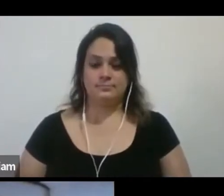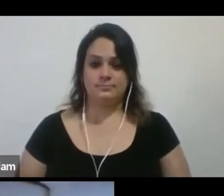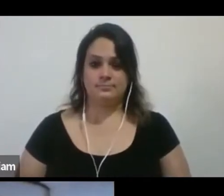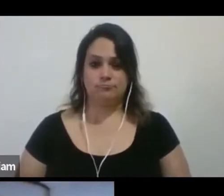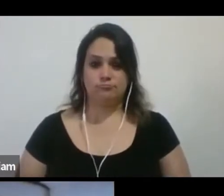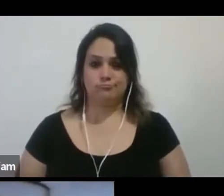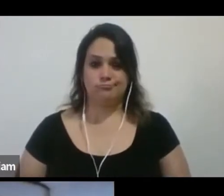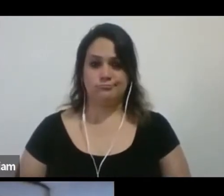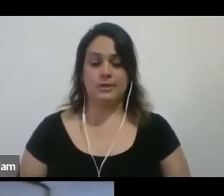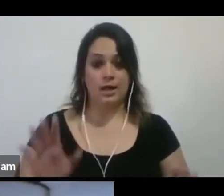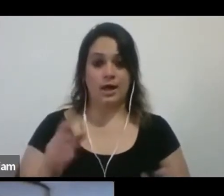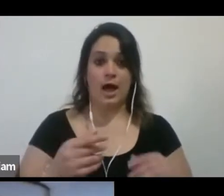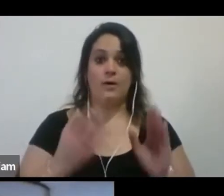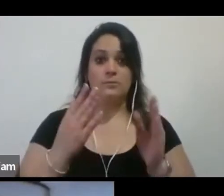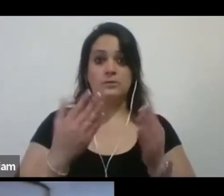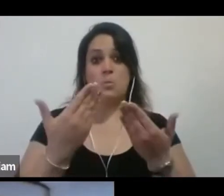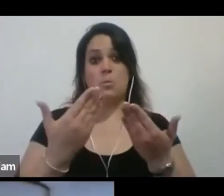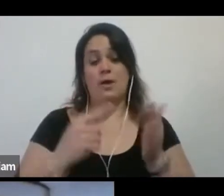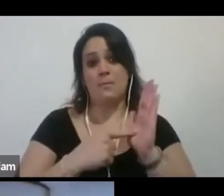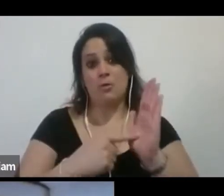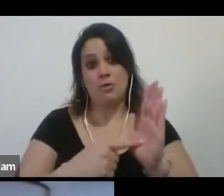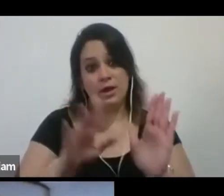A ver si podemos verlo.